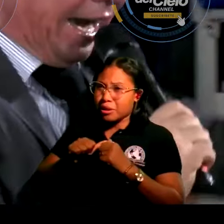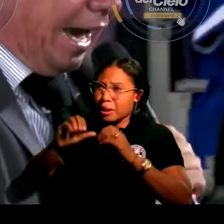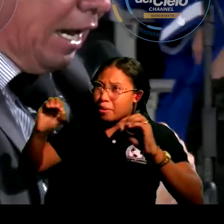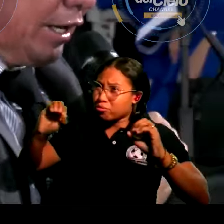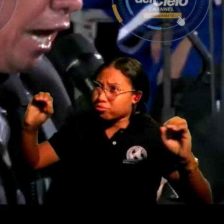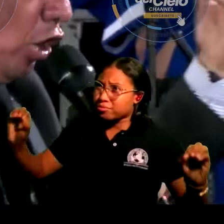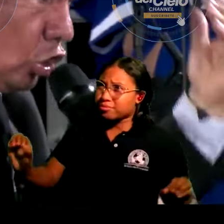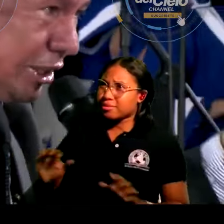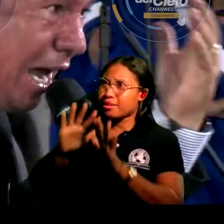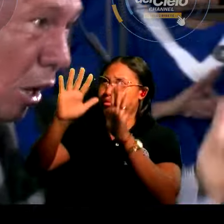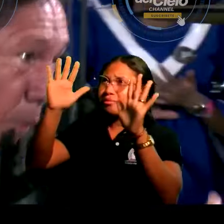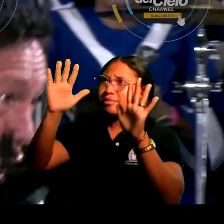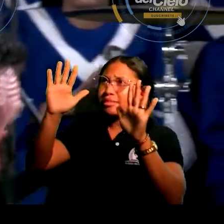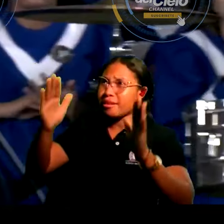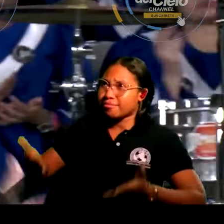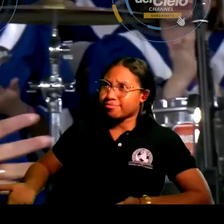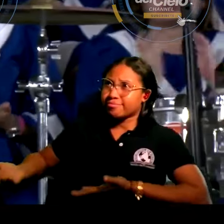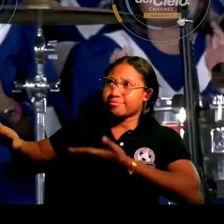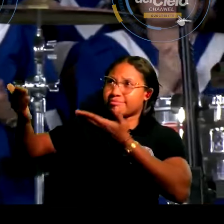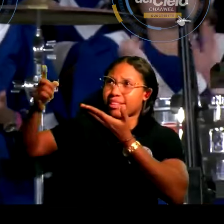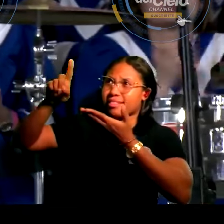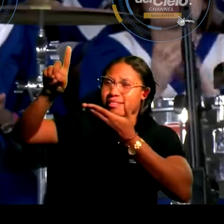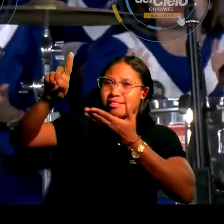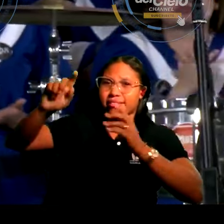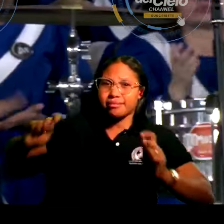de aquel que nos salvó.